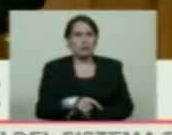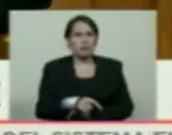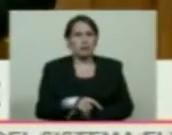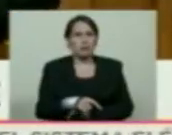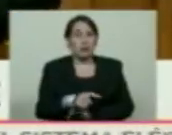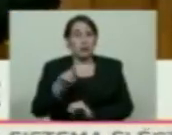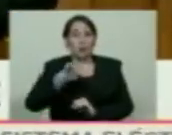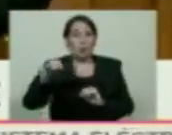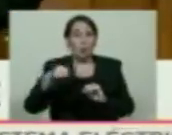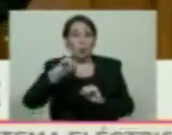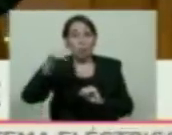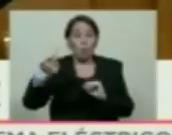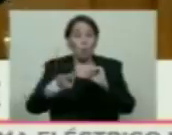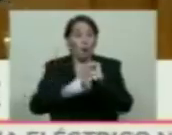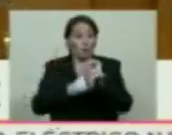Guaidó Márquez.